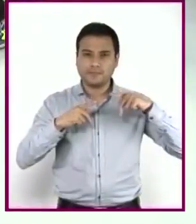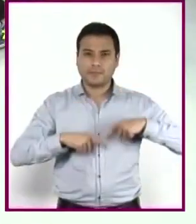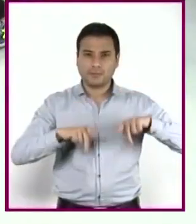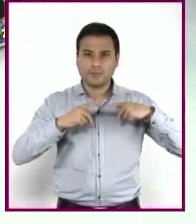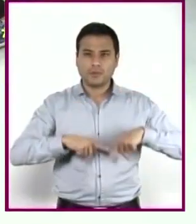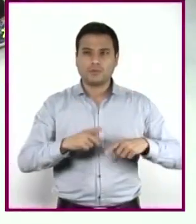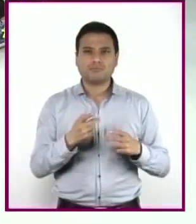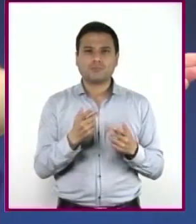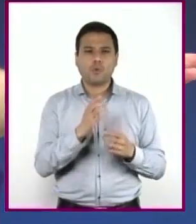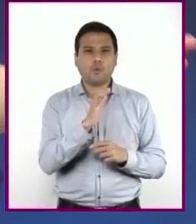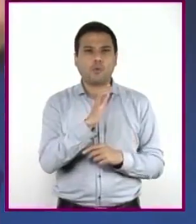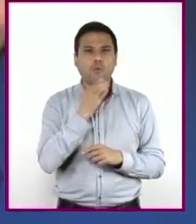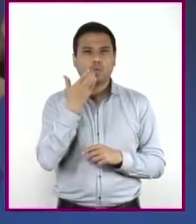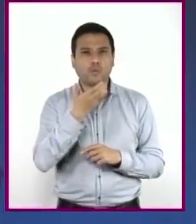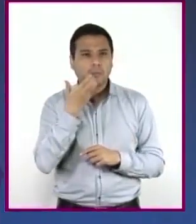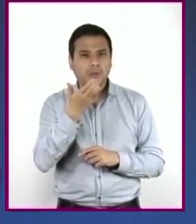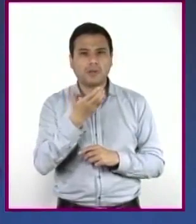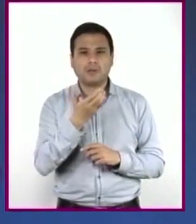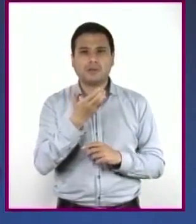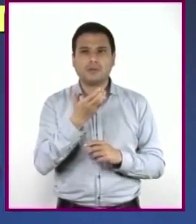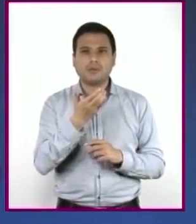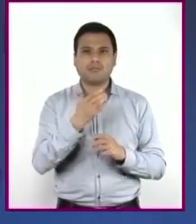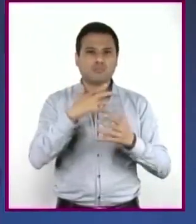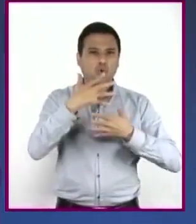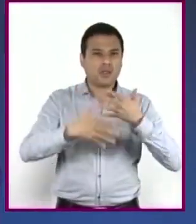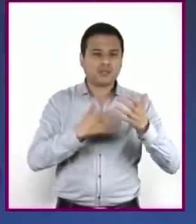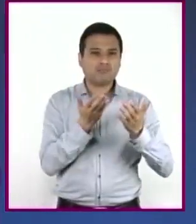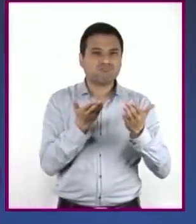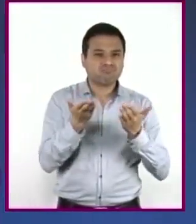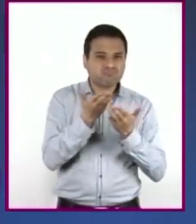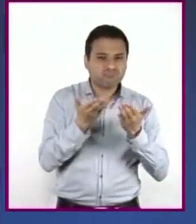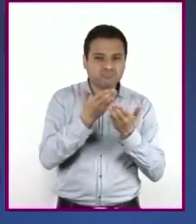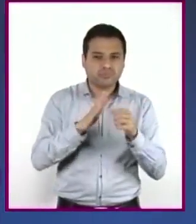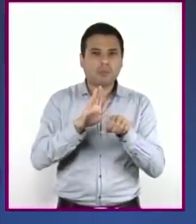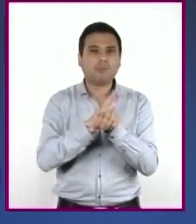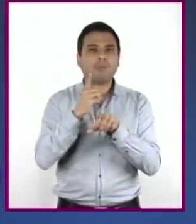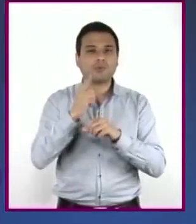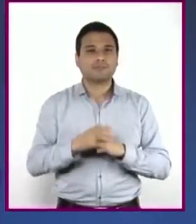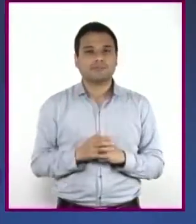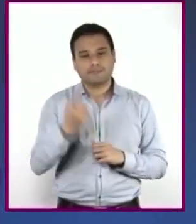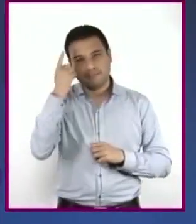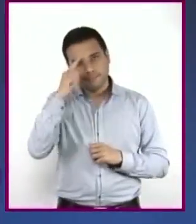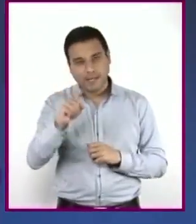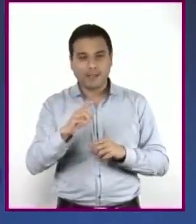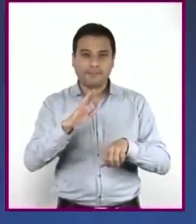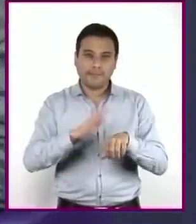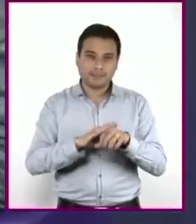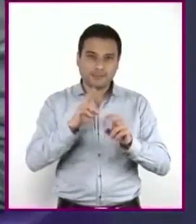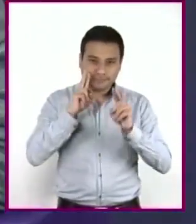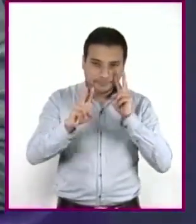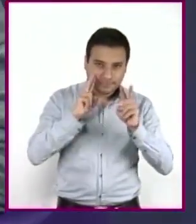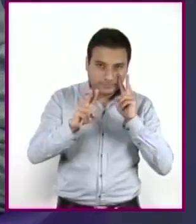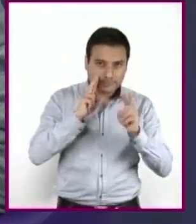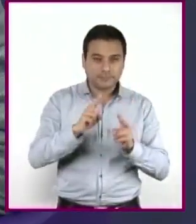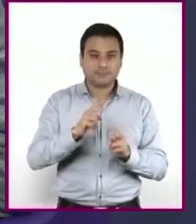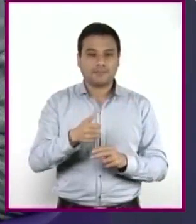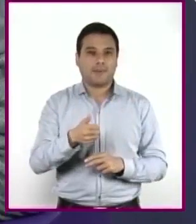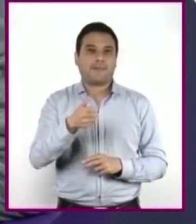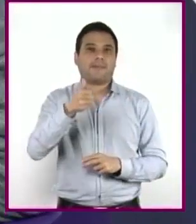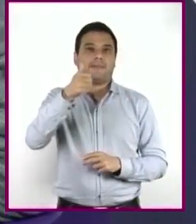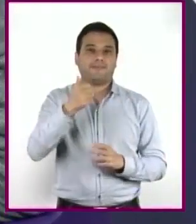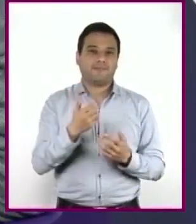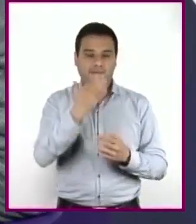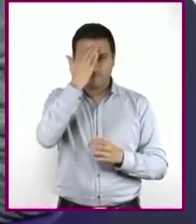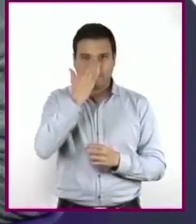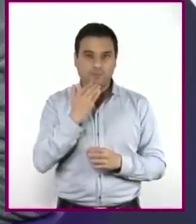comparten, exhiben o publican contenido violento? ¿Edaí? Para tener más visitas o likes y hacerse más famosos. Uh-huh. Pero a